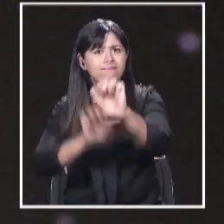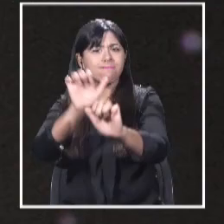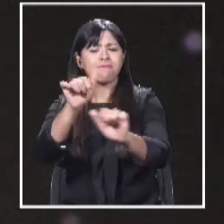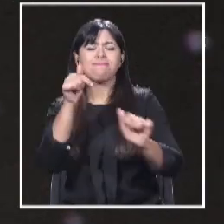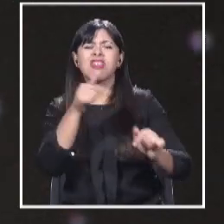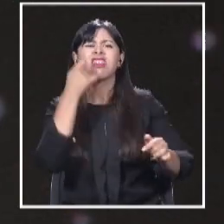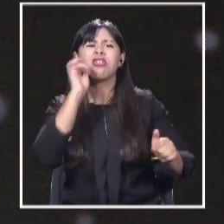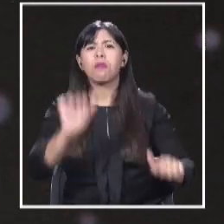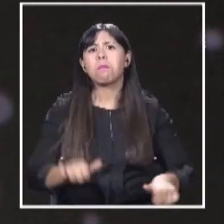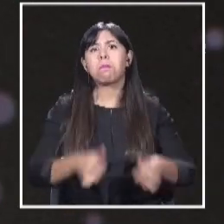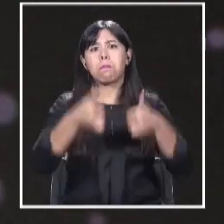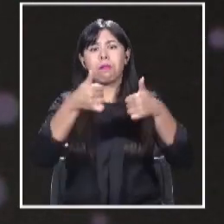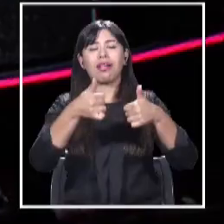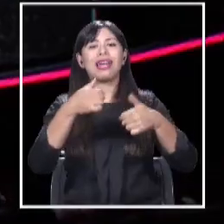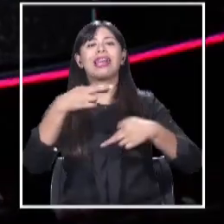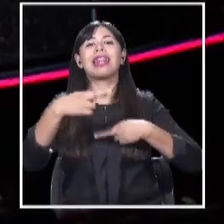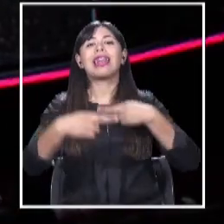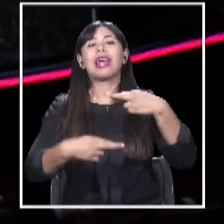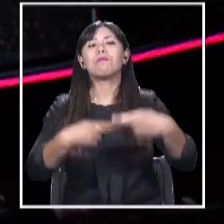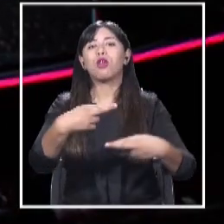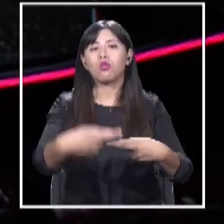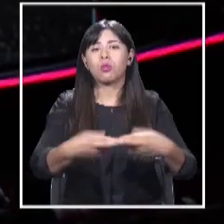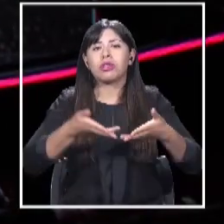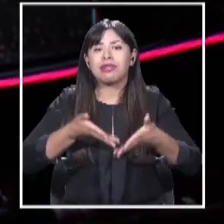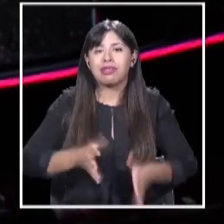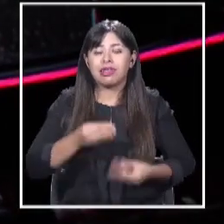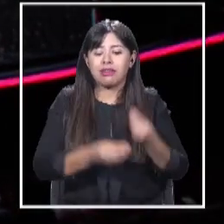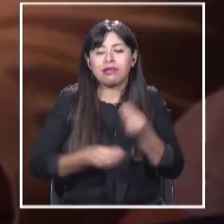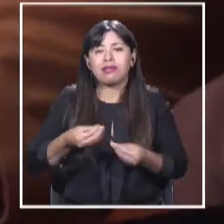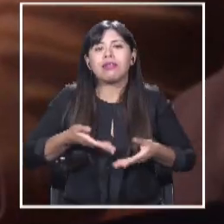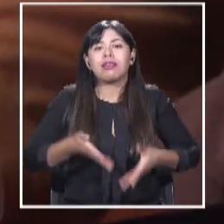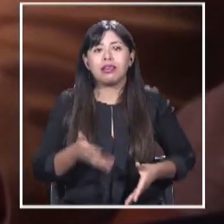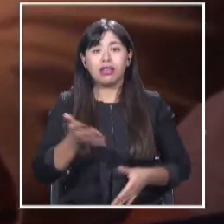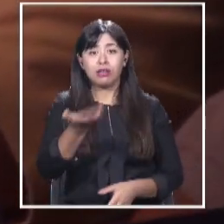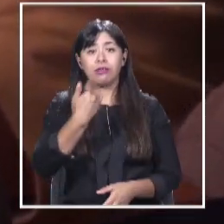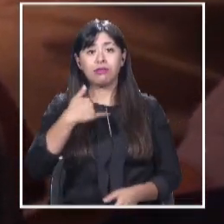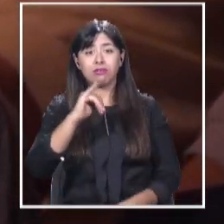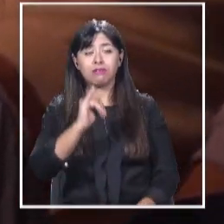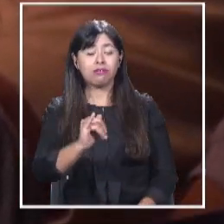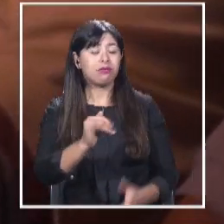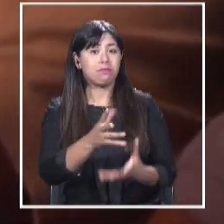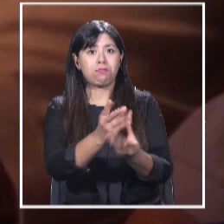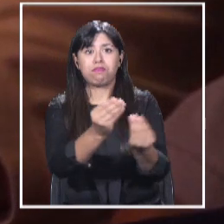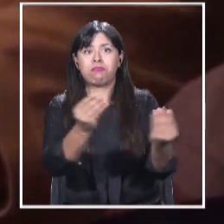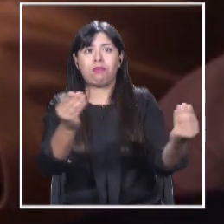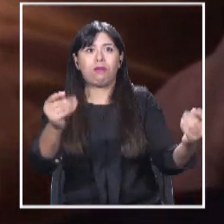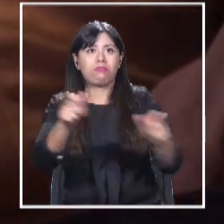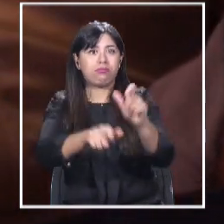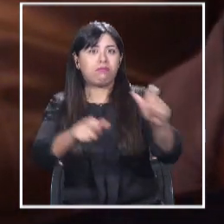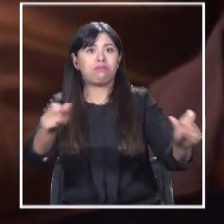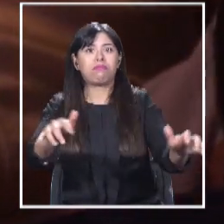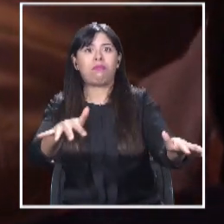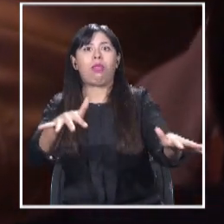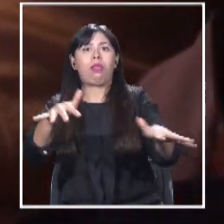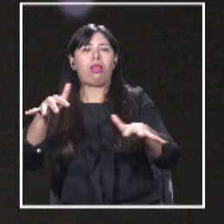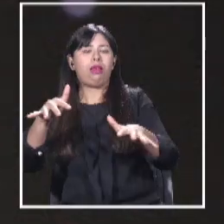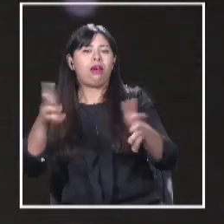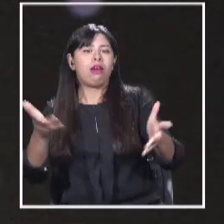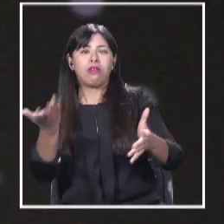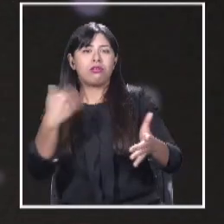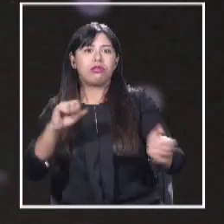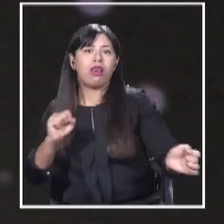refiere a un éxito reproductivo. Y nuestra especie, Homo sapiens, lo tiene. Somos muchos, muchísimos, y nos hemos adaptado a